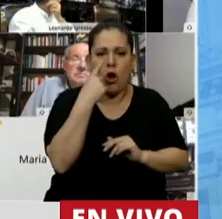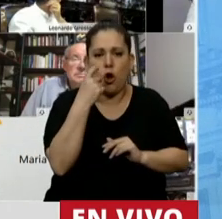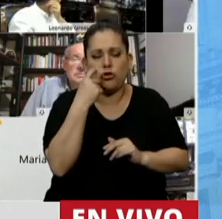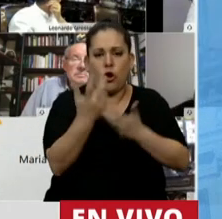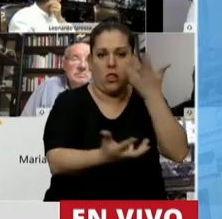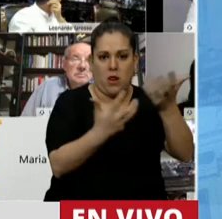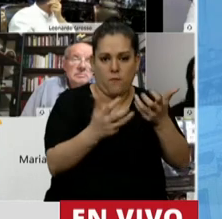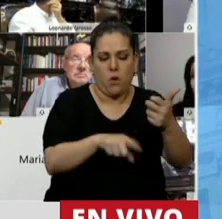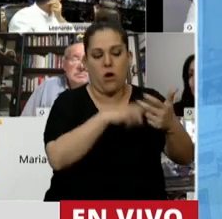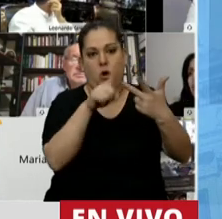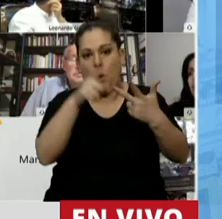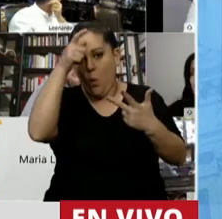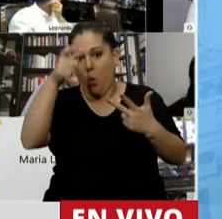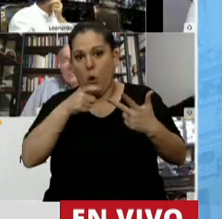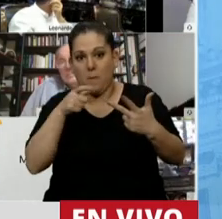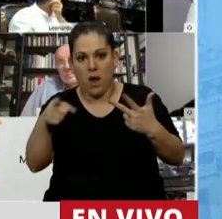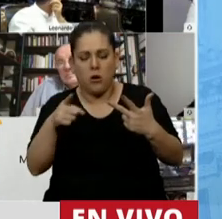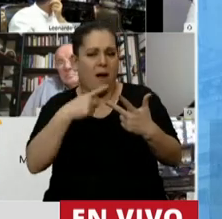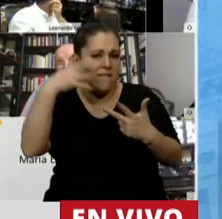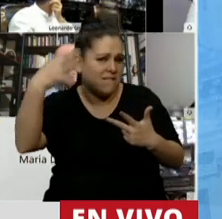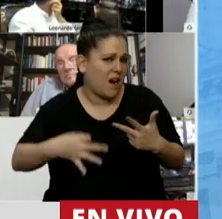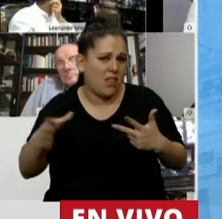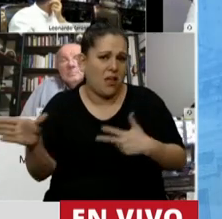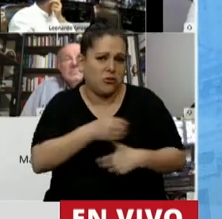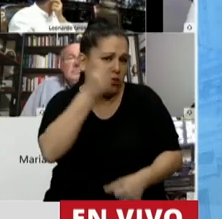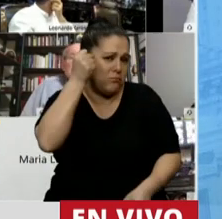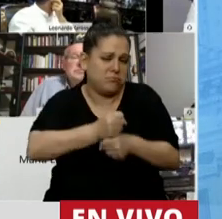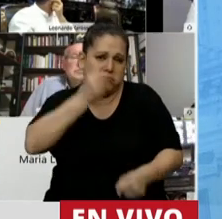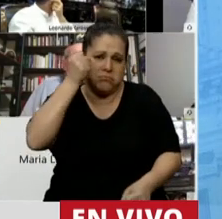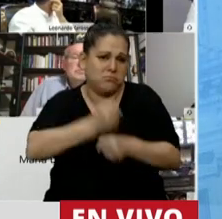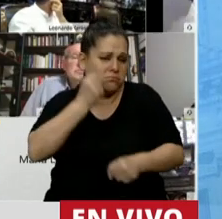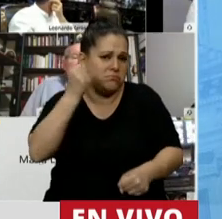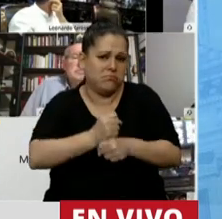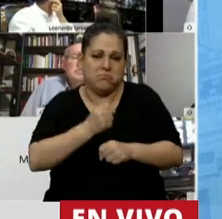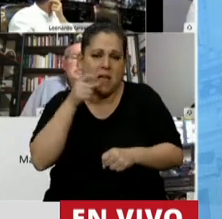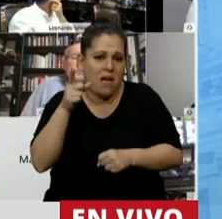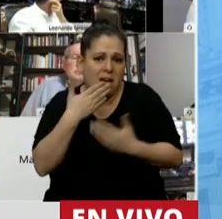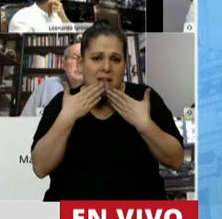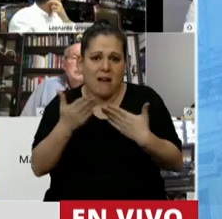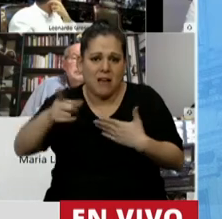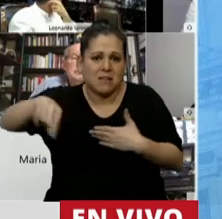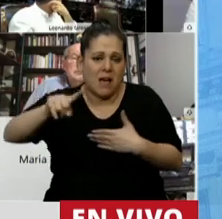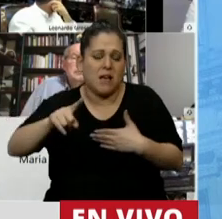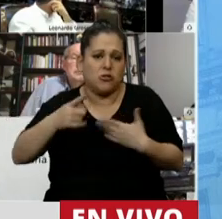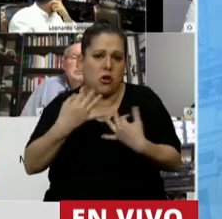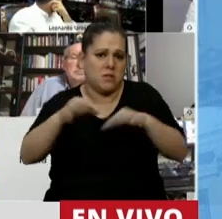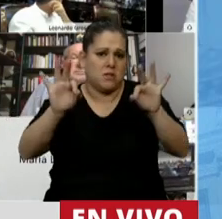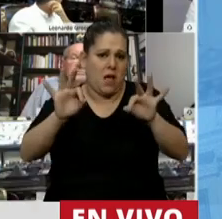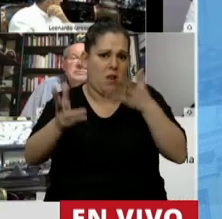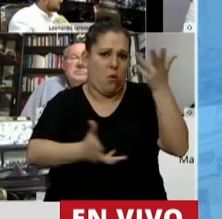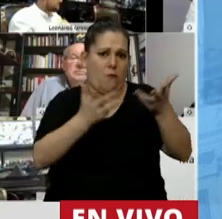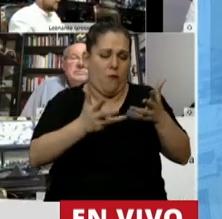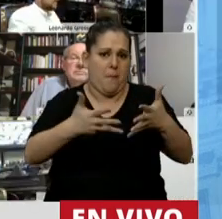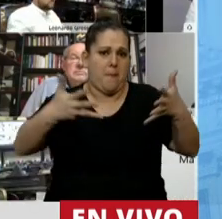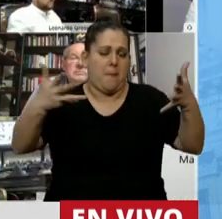los bomberos, que la verdad que trabajan a destajo, son los que han evitado daños mayores.